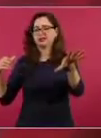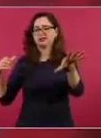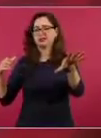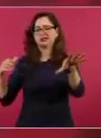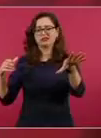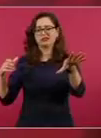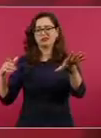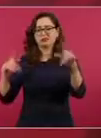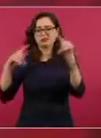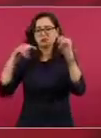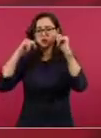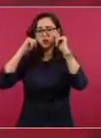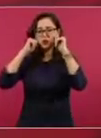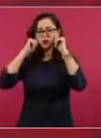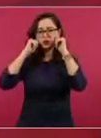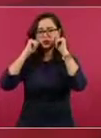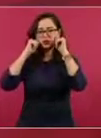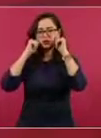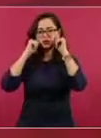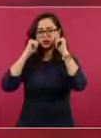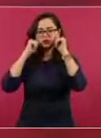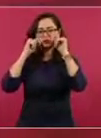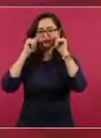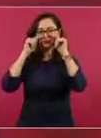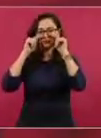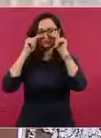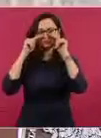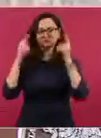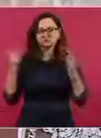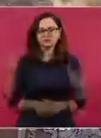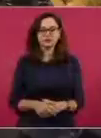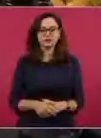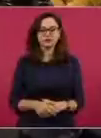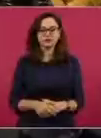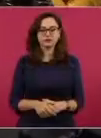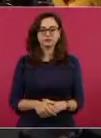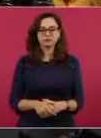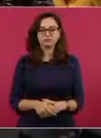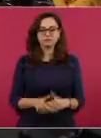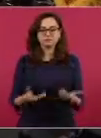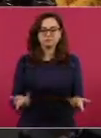sí. Retórica, demagoga.